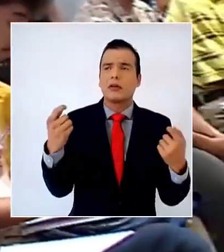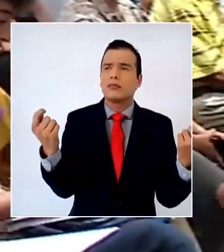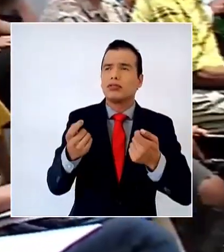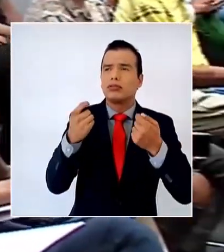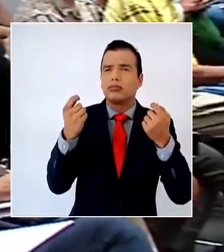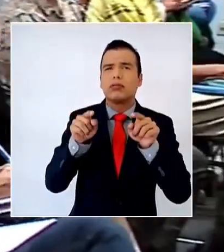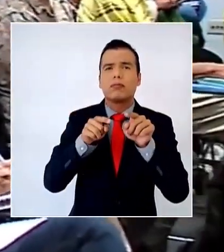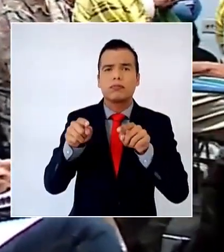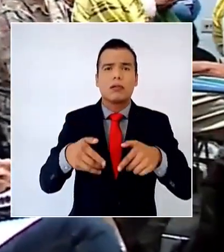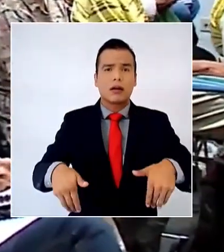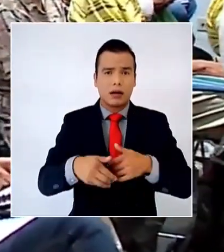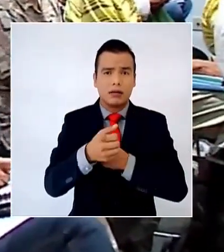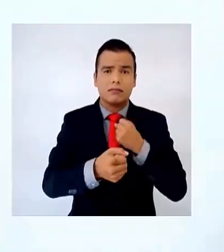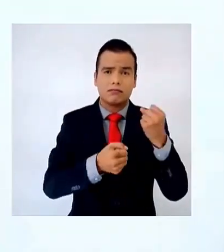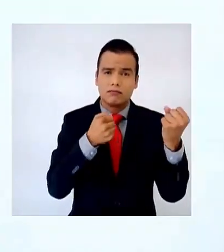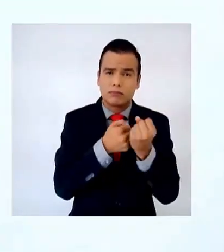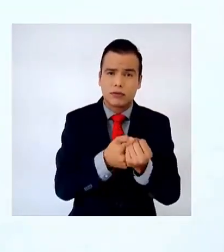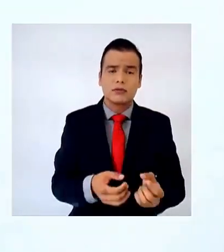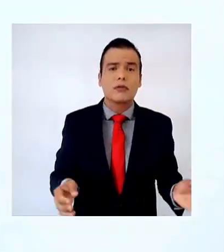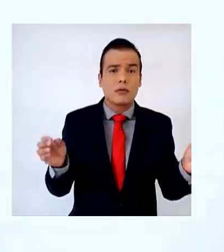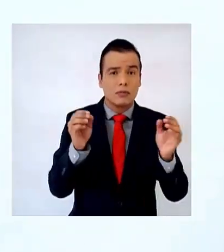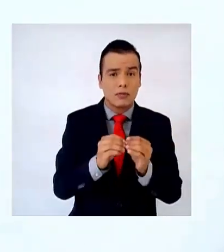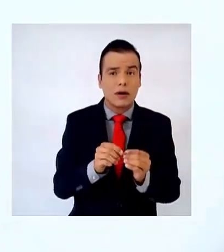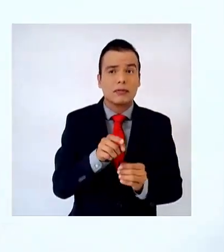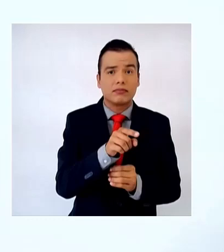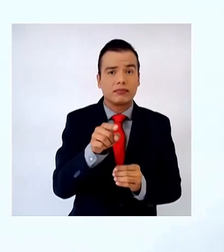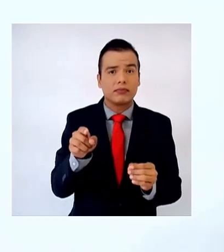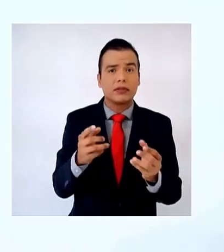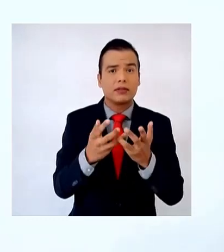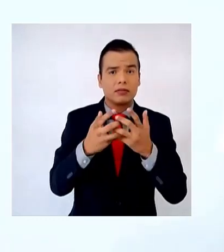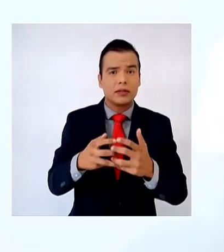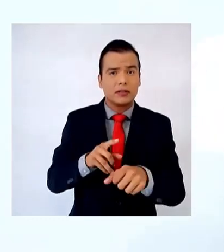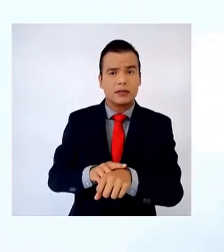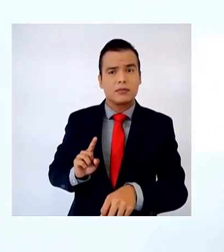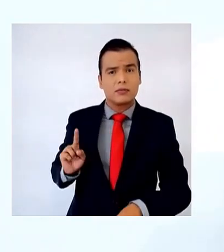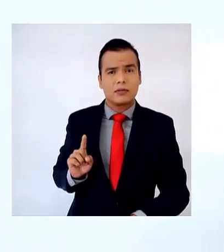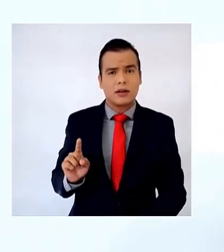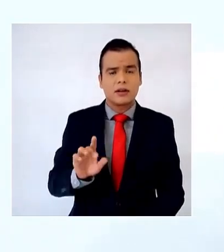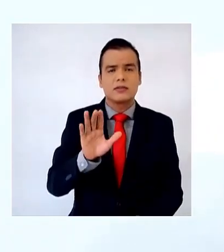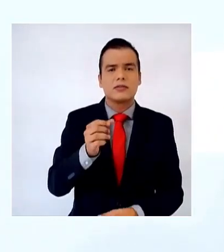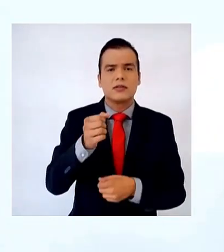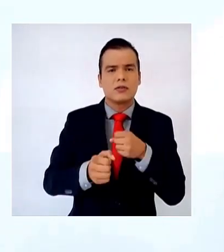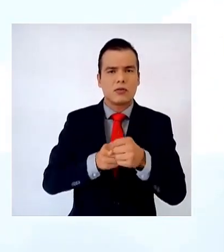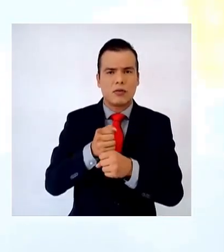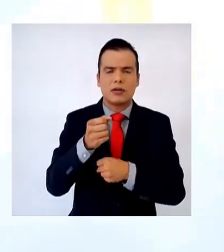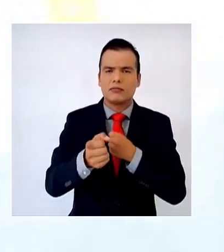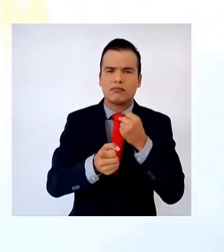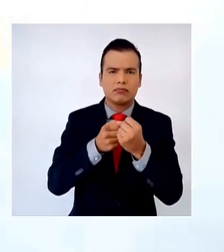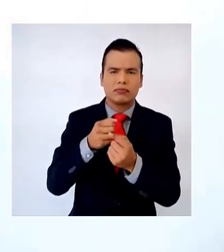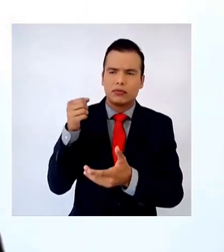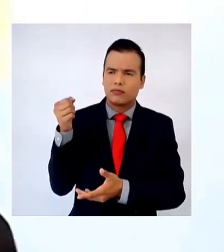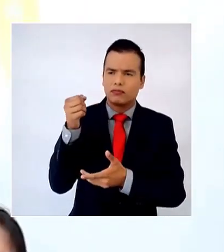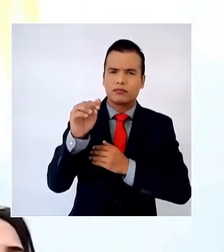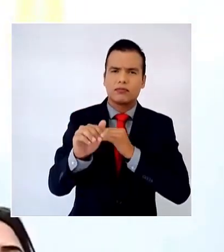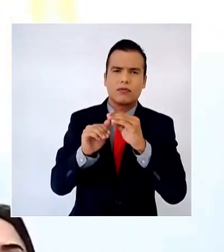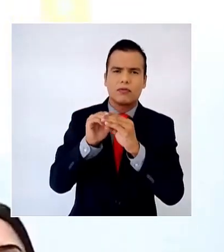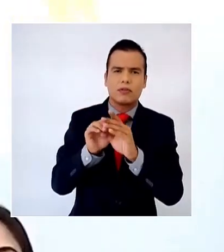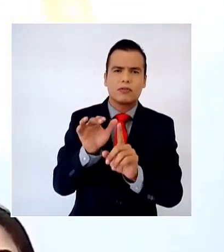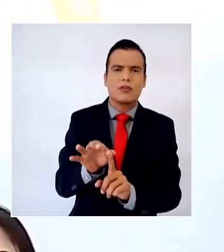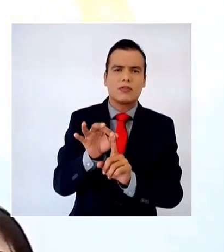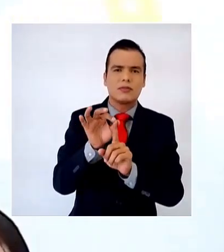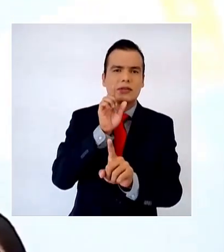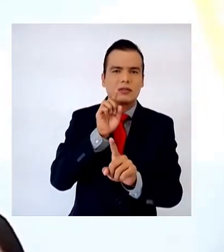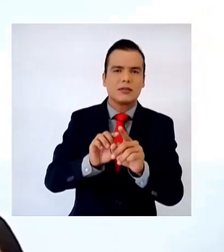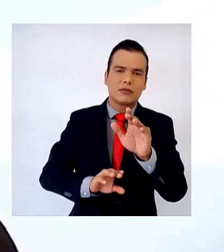empresas que tengan más de 5 años recibirán un capital semilla, porque el 90% de las micro y pequeñas empresas